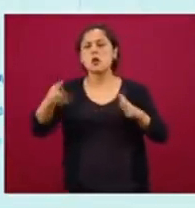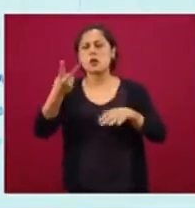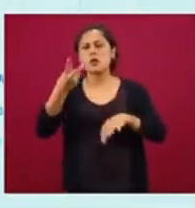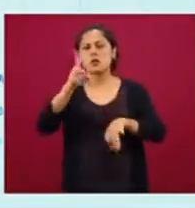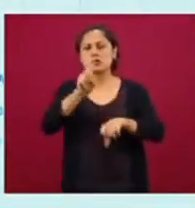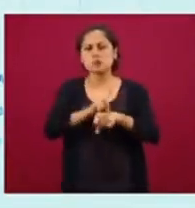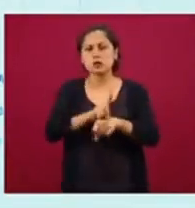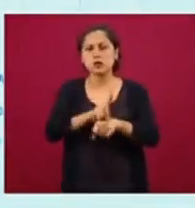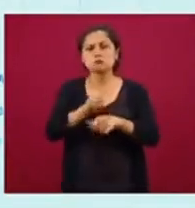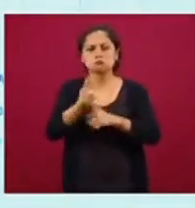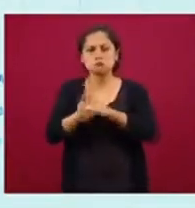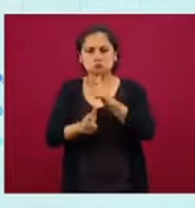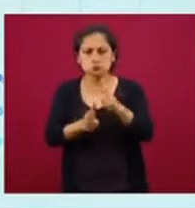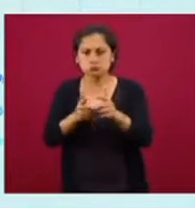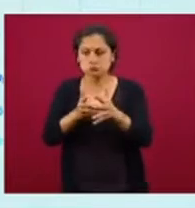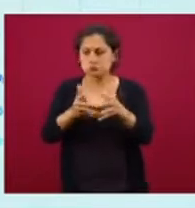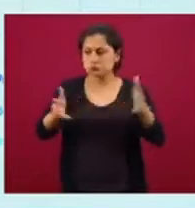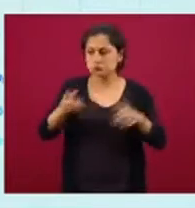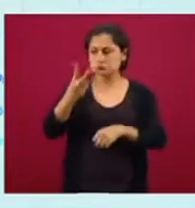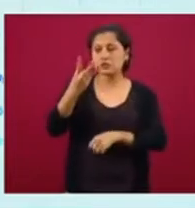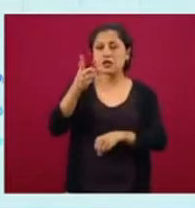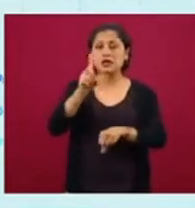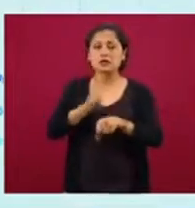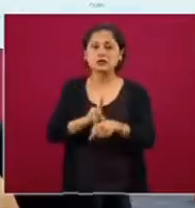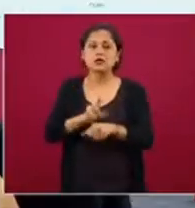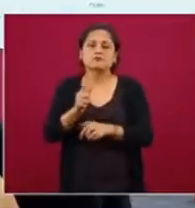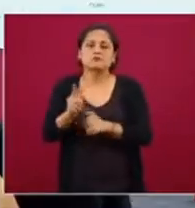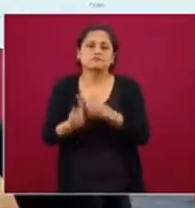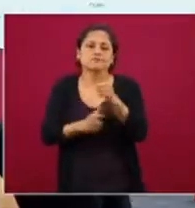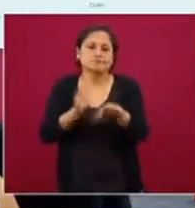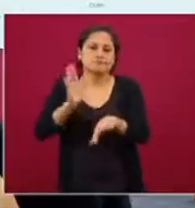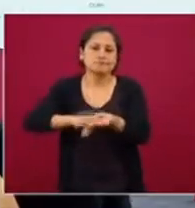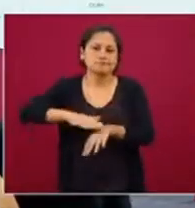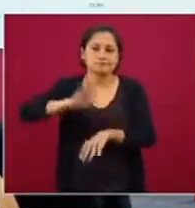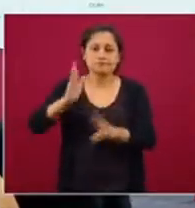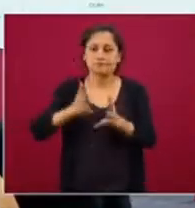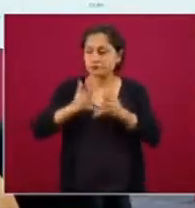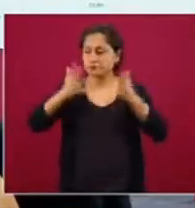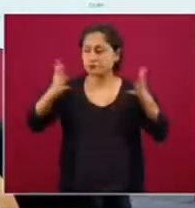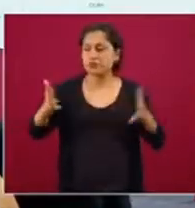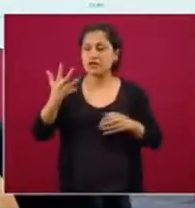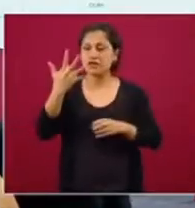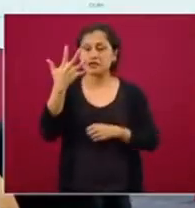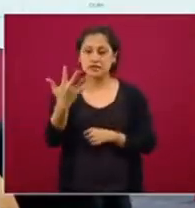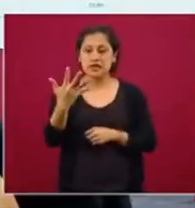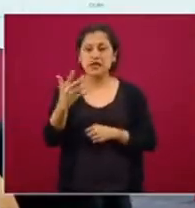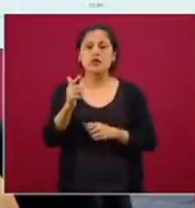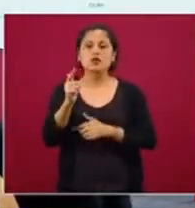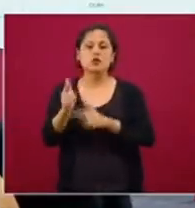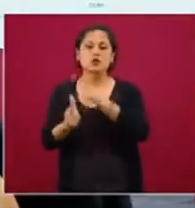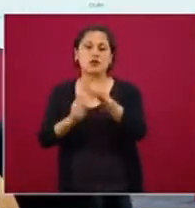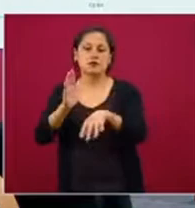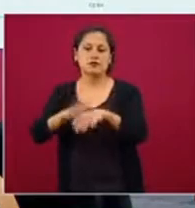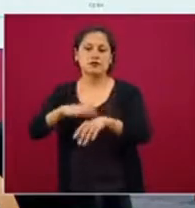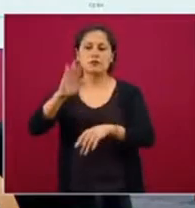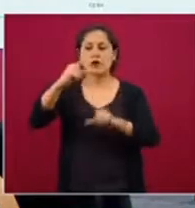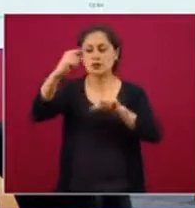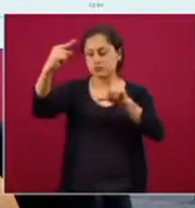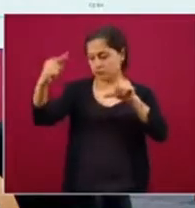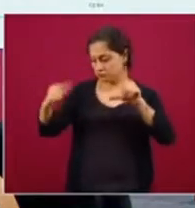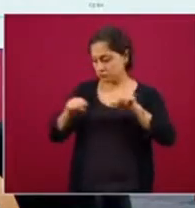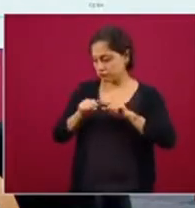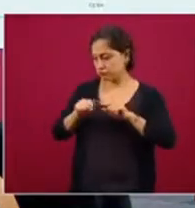3 días, cada 5 días, cada 10 días, y aquí no está representada, pero seguramente habría una como por